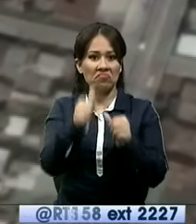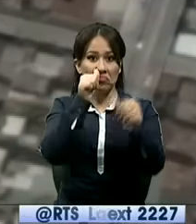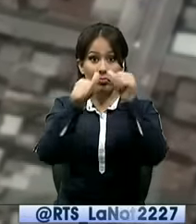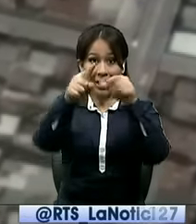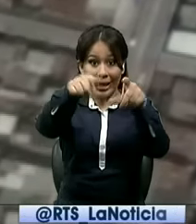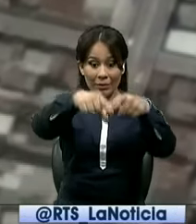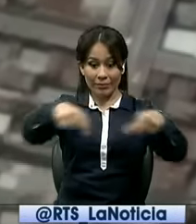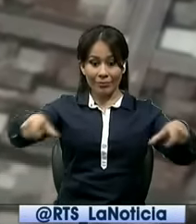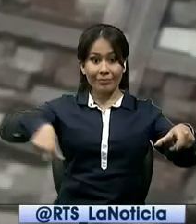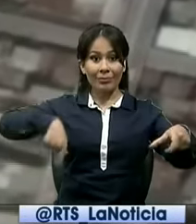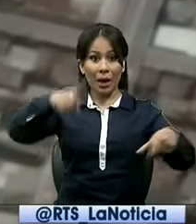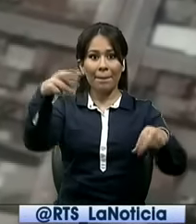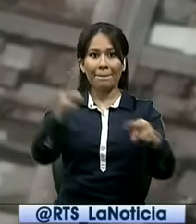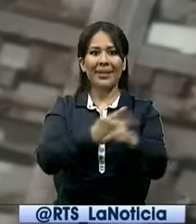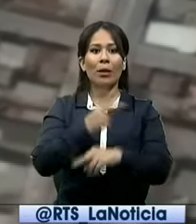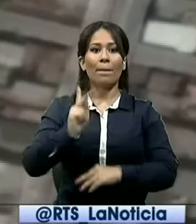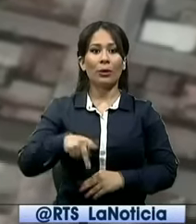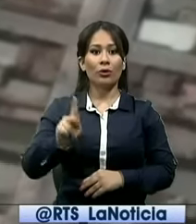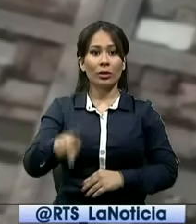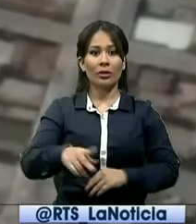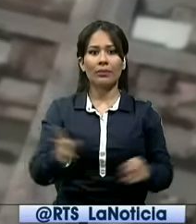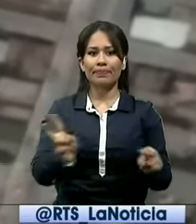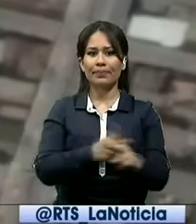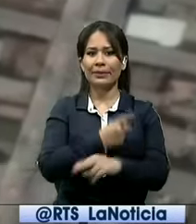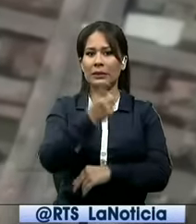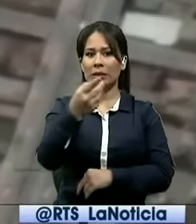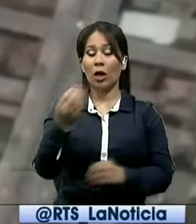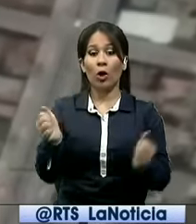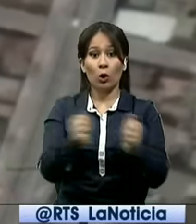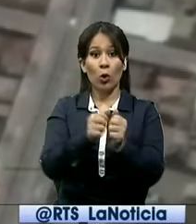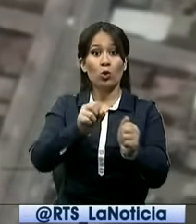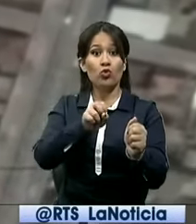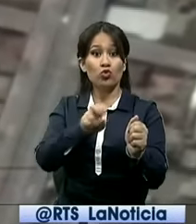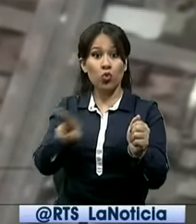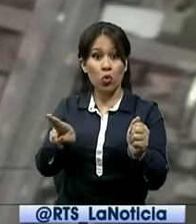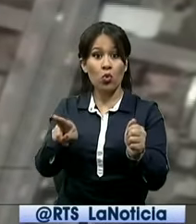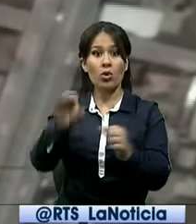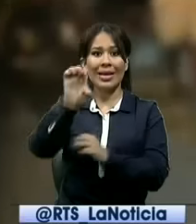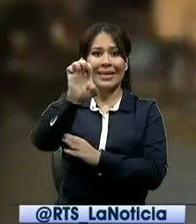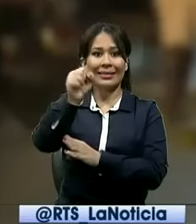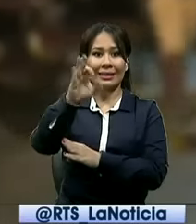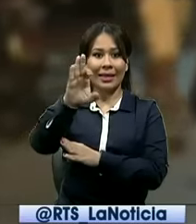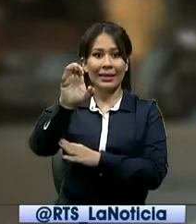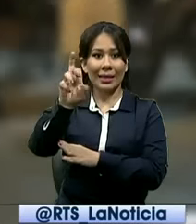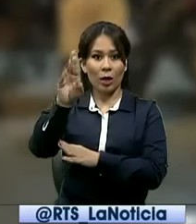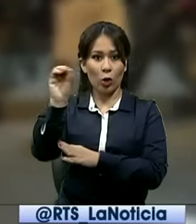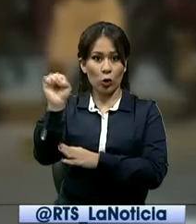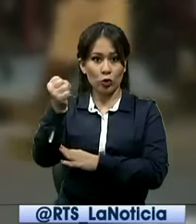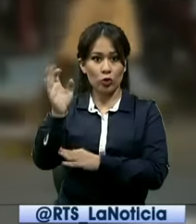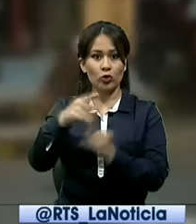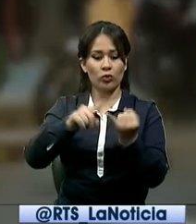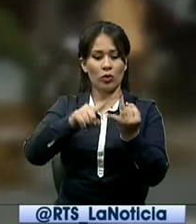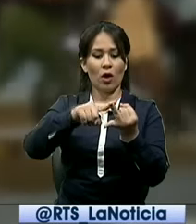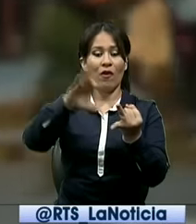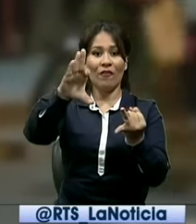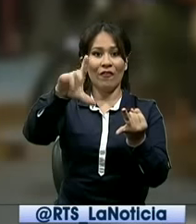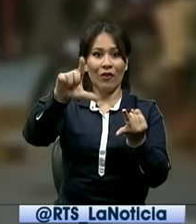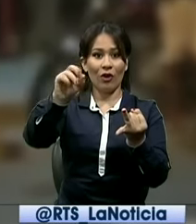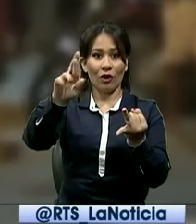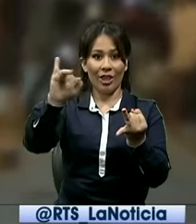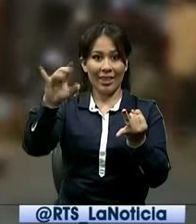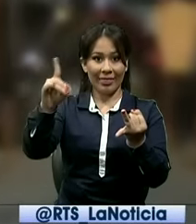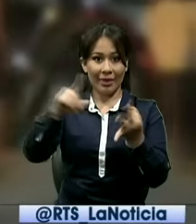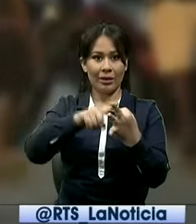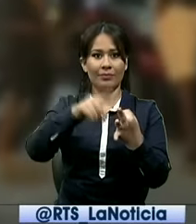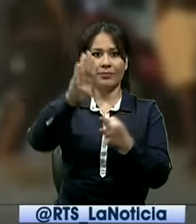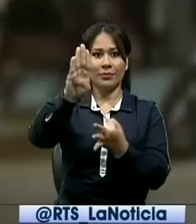forma parte del distrito Portete, que junto con el Sur, Esteros, Florida y Nueva Prosperina se encuentran priorizados por